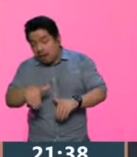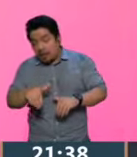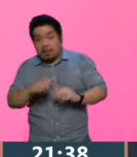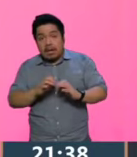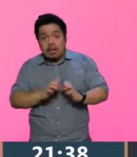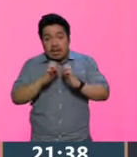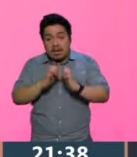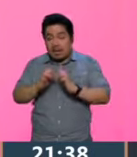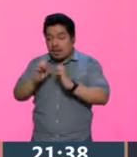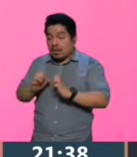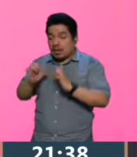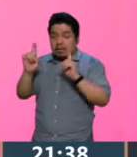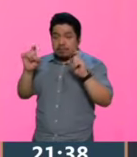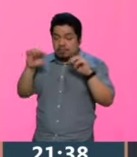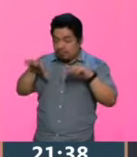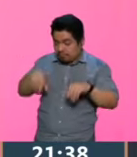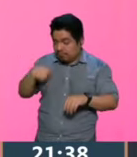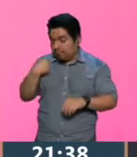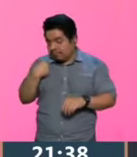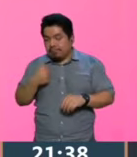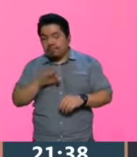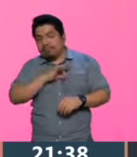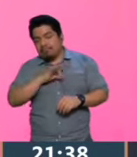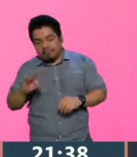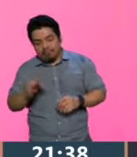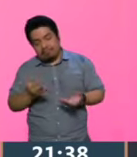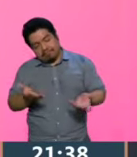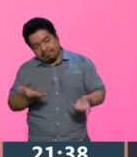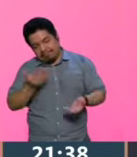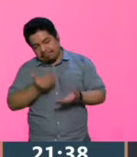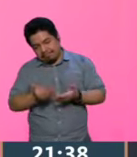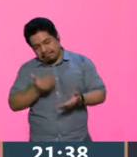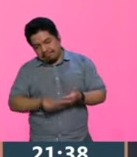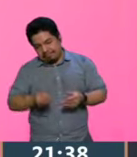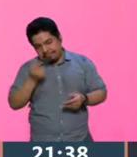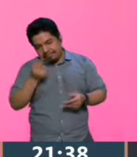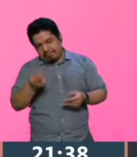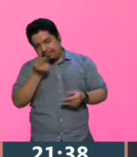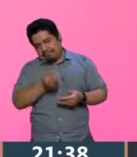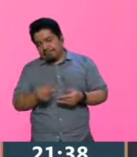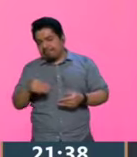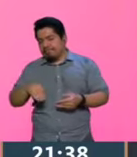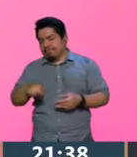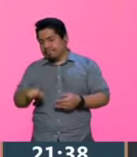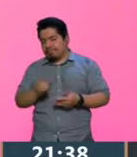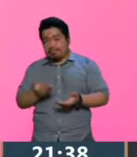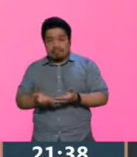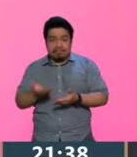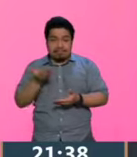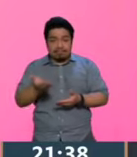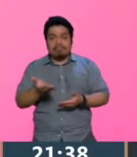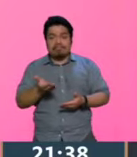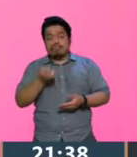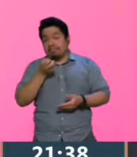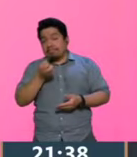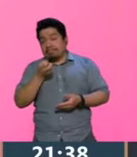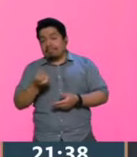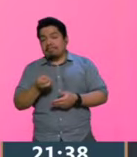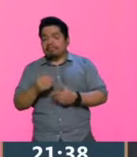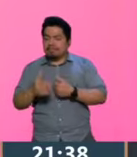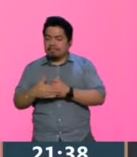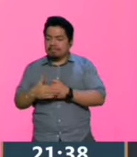edificios con captación pluvial, etcétera. Entonces creo que precisamente eso es lo que presentamos en Movimiento Ciudadano. Y hablando de tu